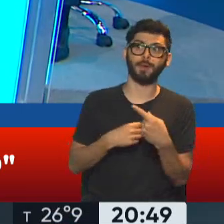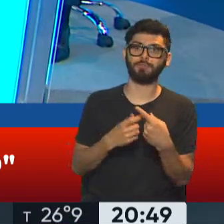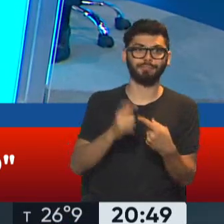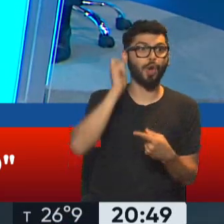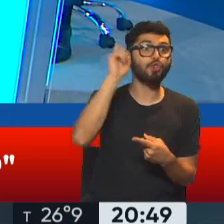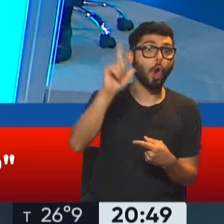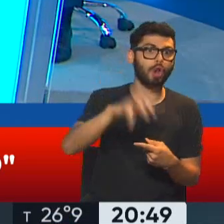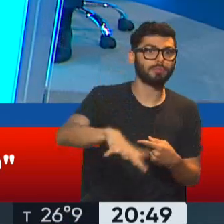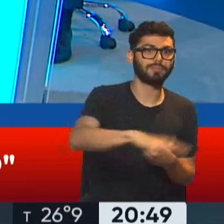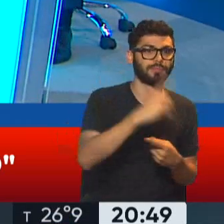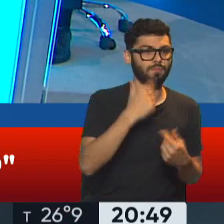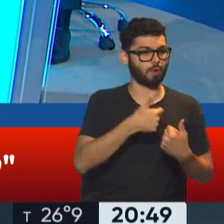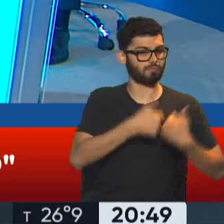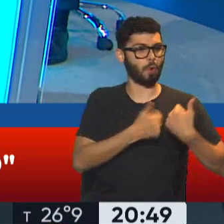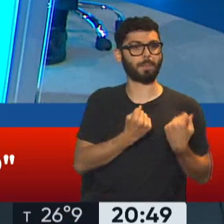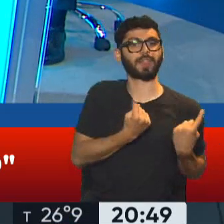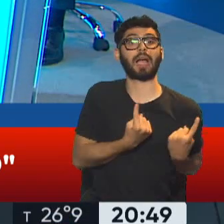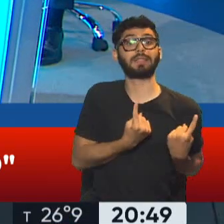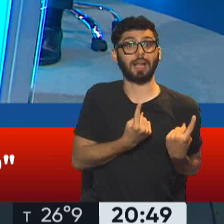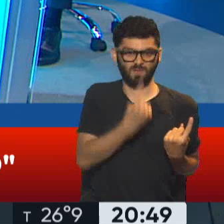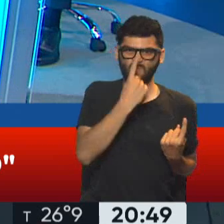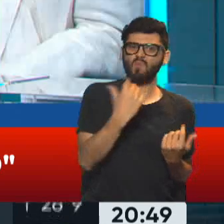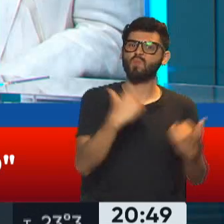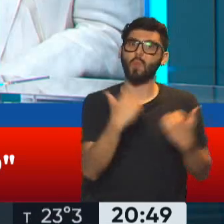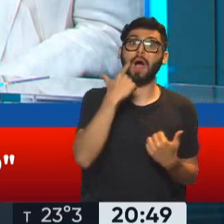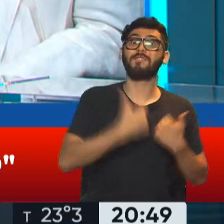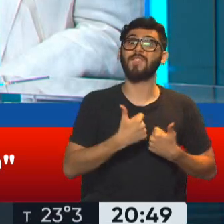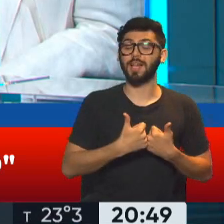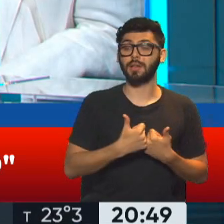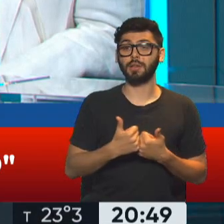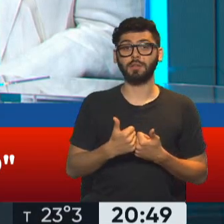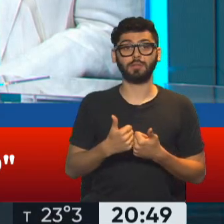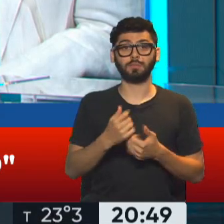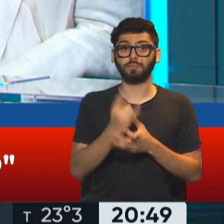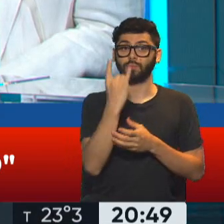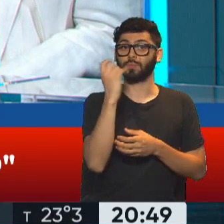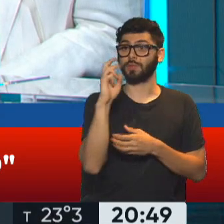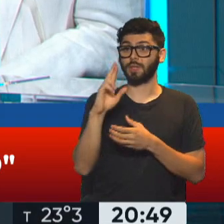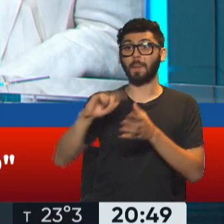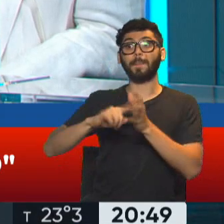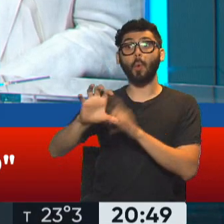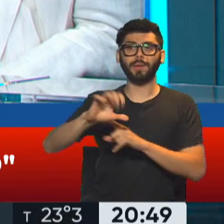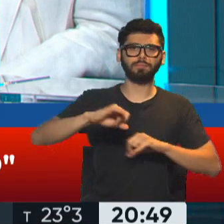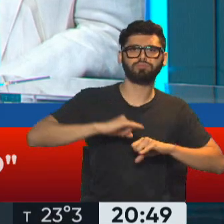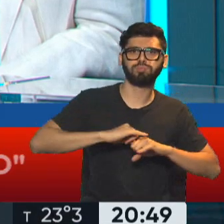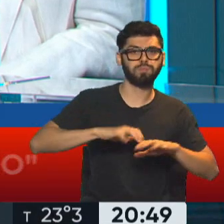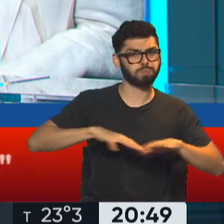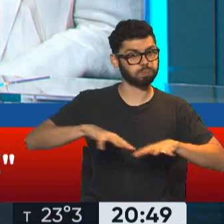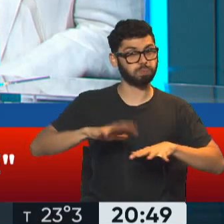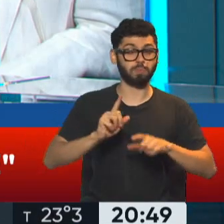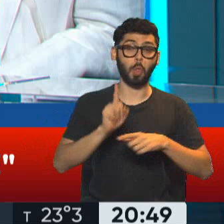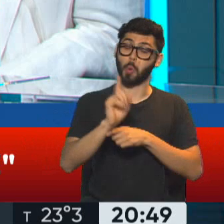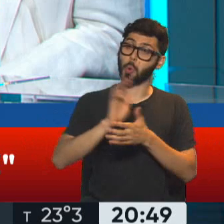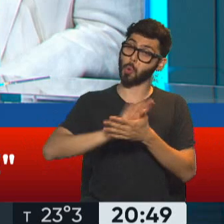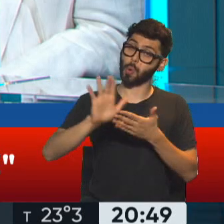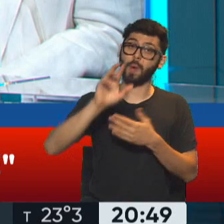decir, hay competencia entre candidatos. El radicalismo se movilizó mucho en la provincia de Buenos Aires detrás de un personaje que también es novedoso en la